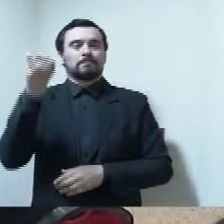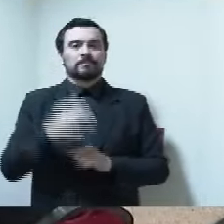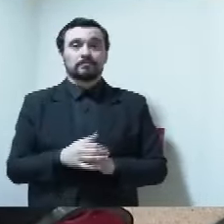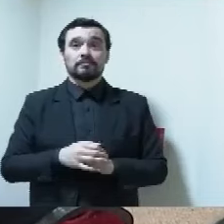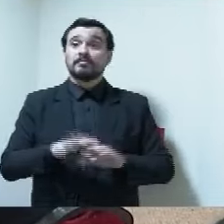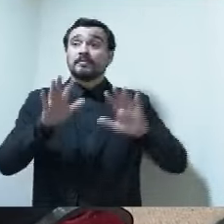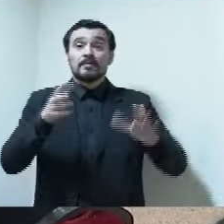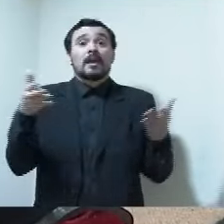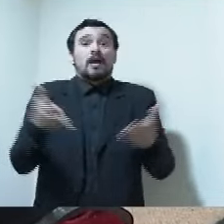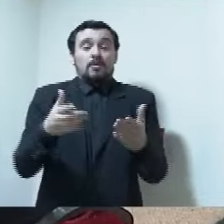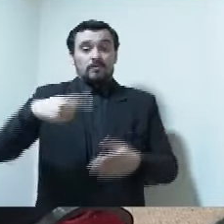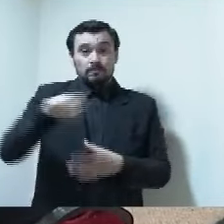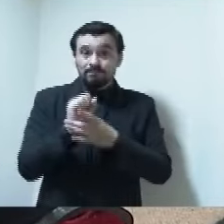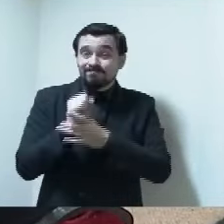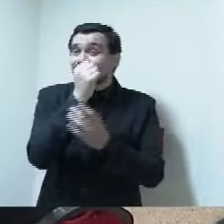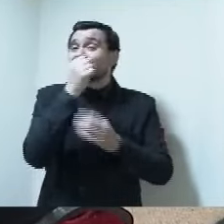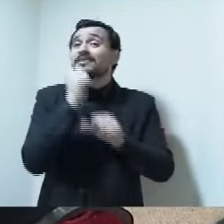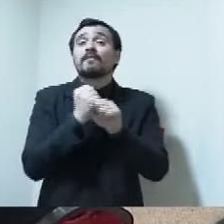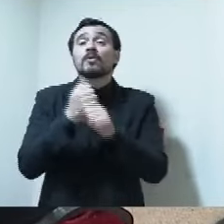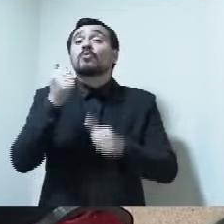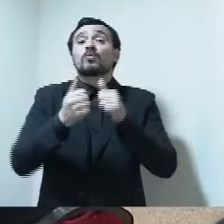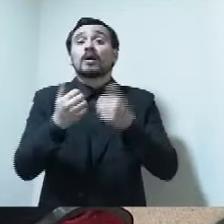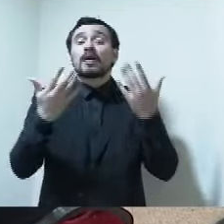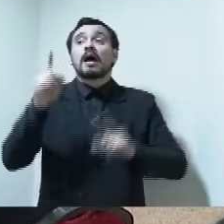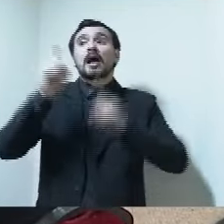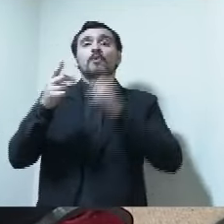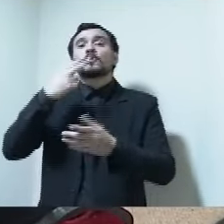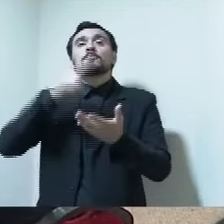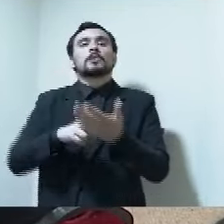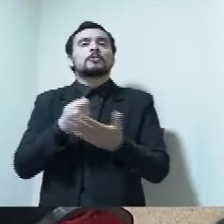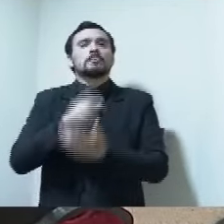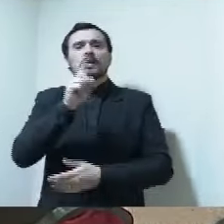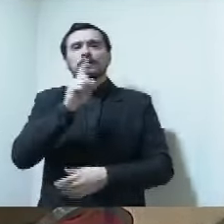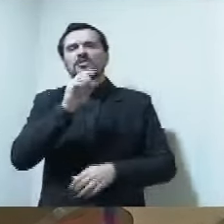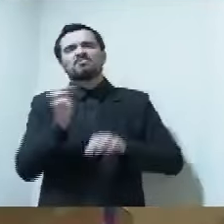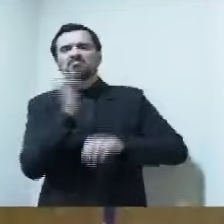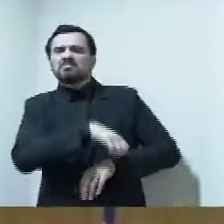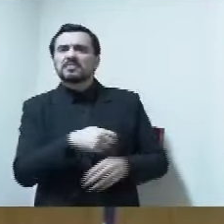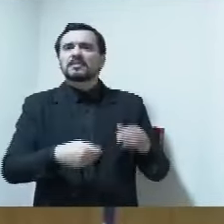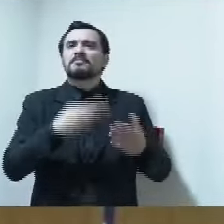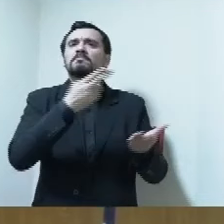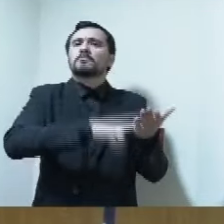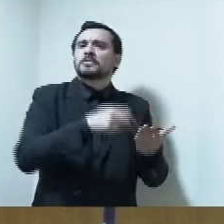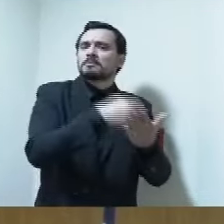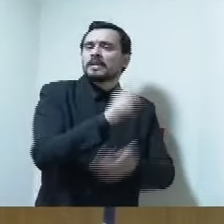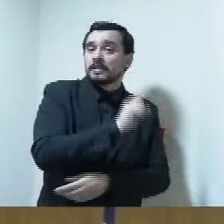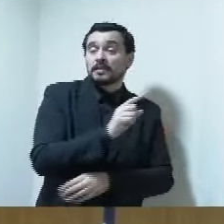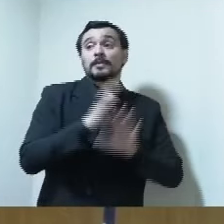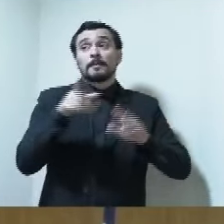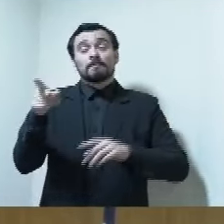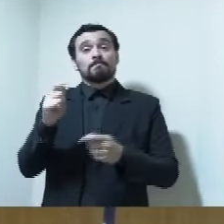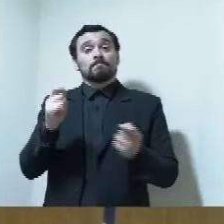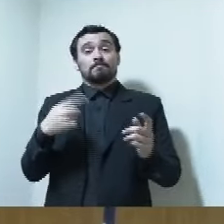los grandes desafíos de nuestro país es la evasión tributaria y la informalidad. Por ello, durante el proceso de